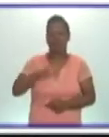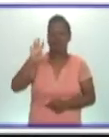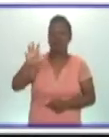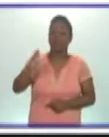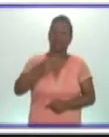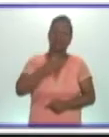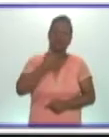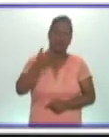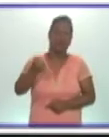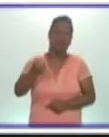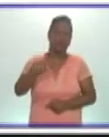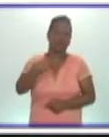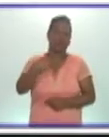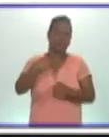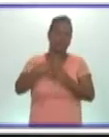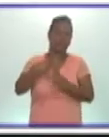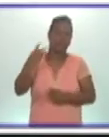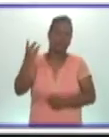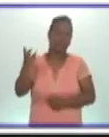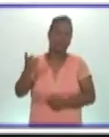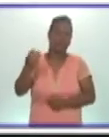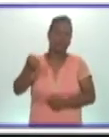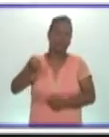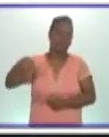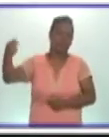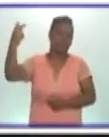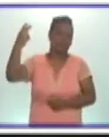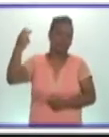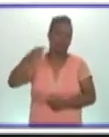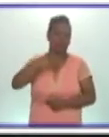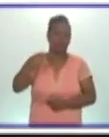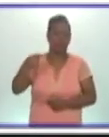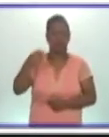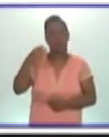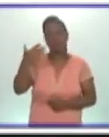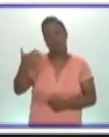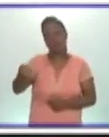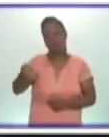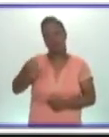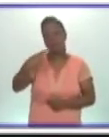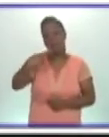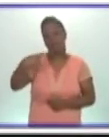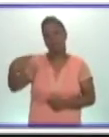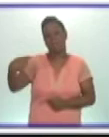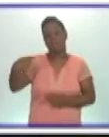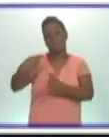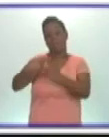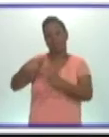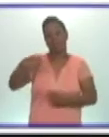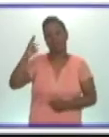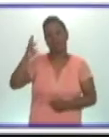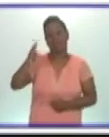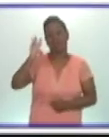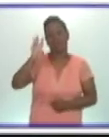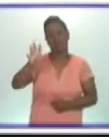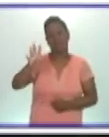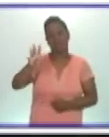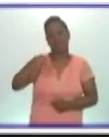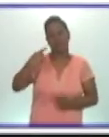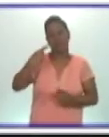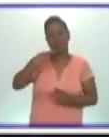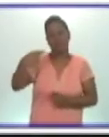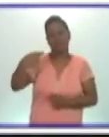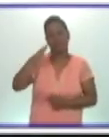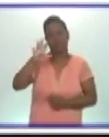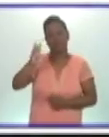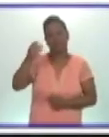3a cuadrada menos 3a más 3b menos 5a cuadrada menos 7b más 8b cuadrada.